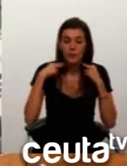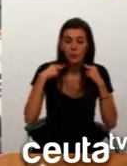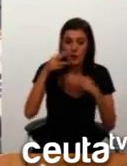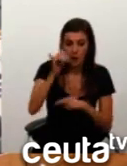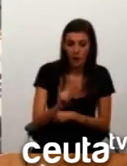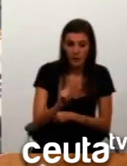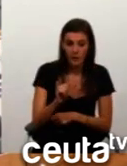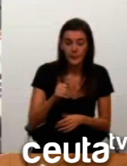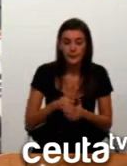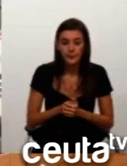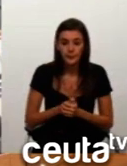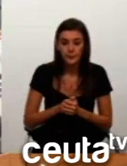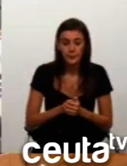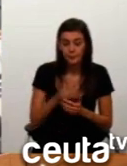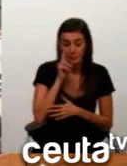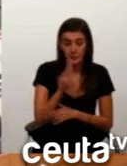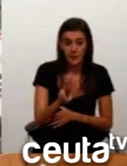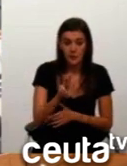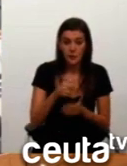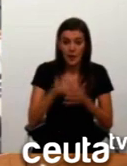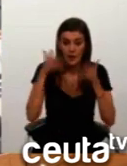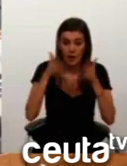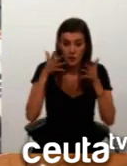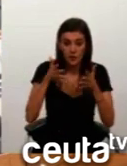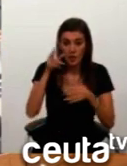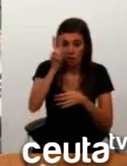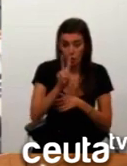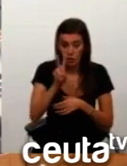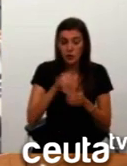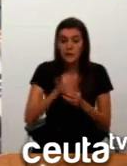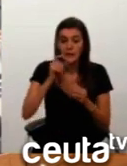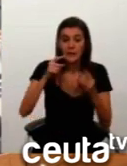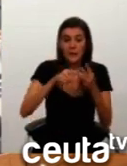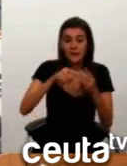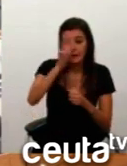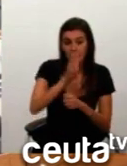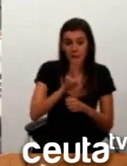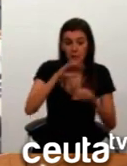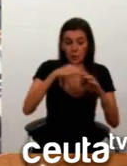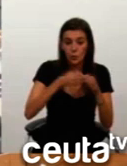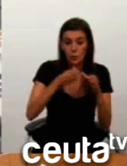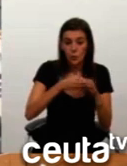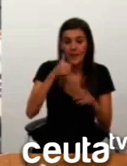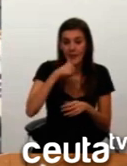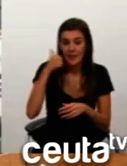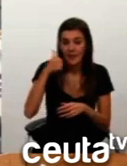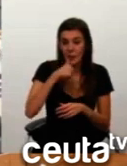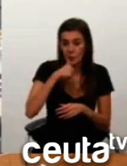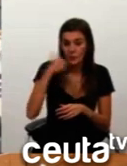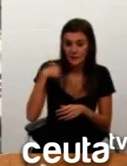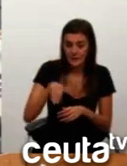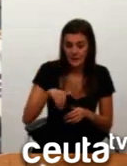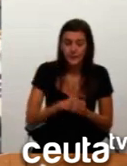la sobredimensión de los asesores que tiene usted, y tres para el Grupo Ceuta